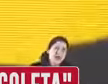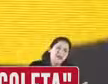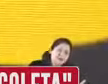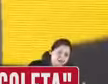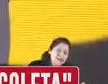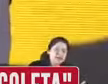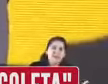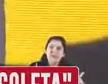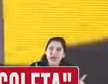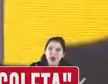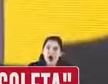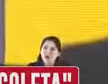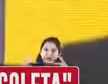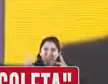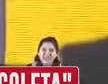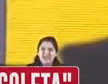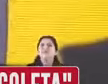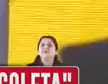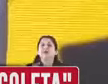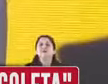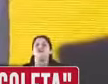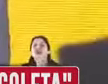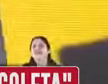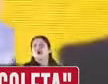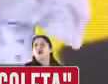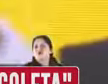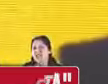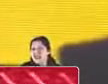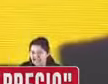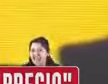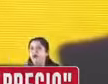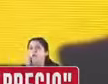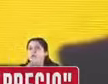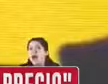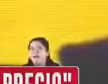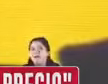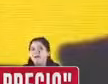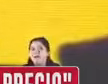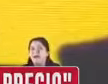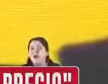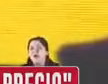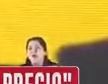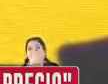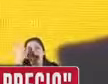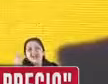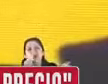pero esto que estoy diciendo saben por quién me lo enteré saben por qué por una rubia que no es peronista no es